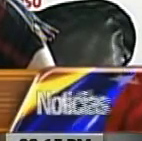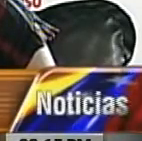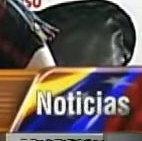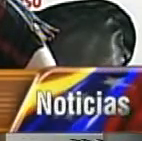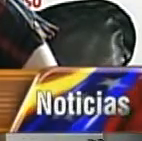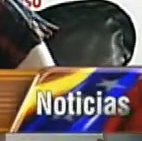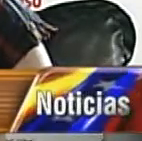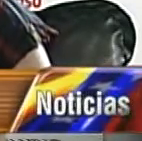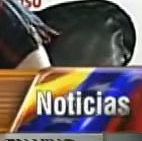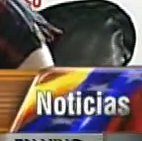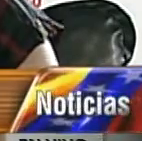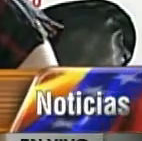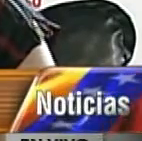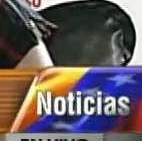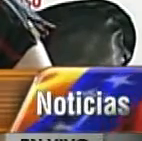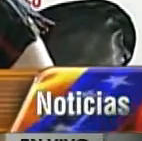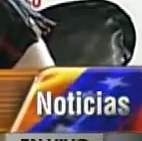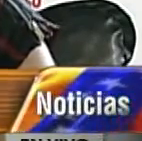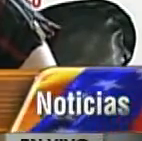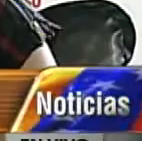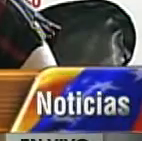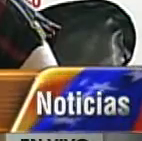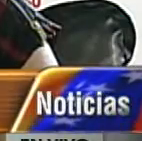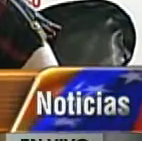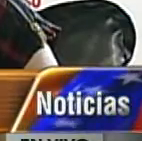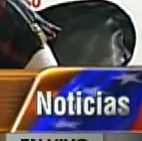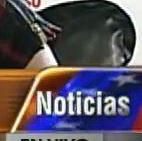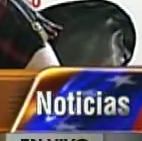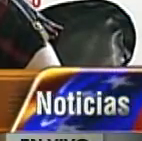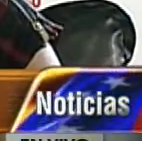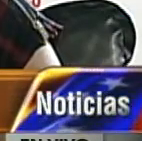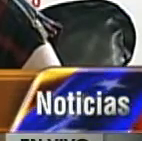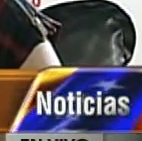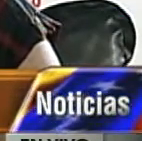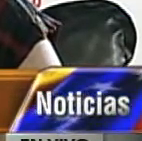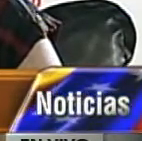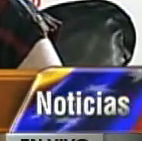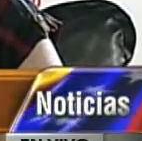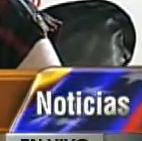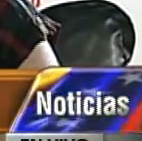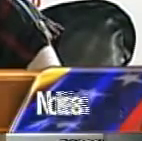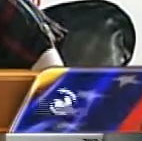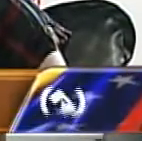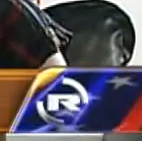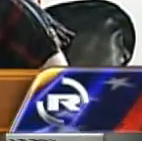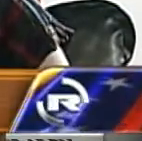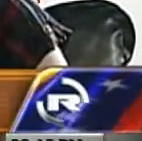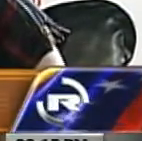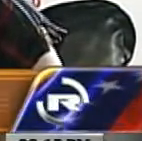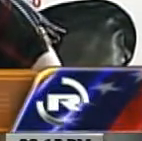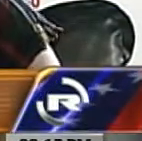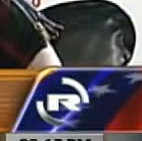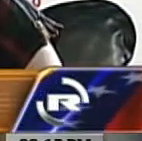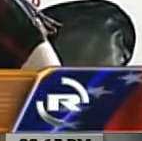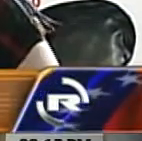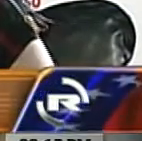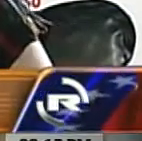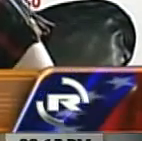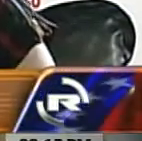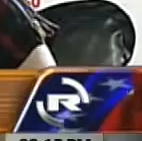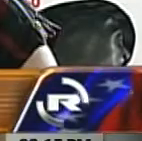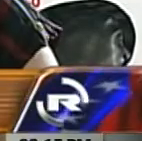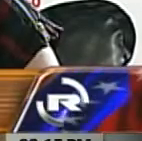Pedro Calzadilla. En mis manos tengo unas revistas que recogían lo que en otrora eran estos congresos, un coloquio